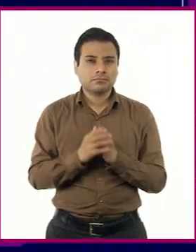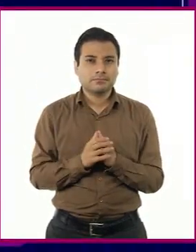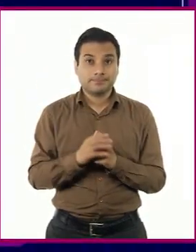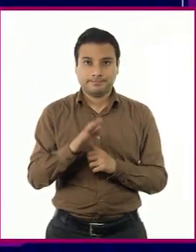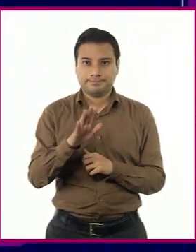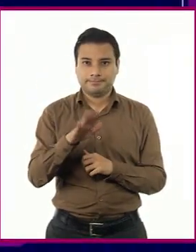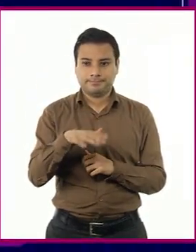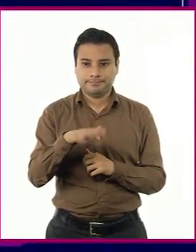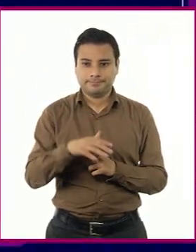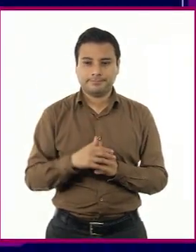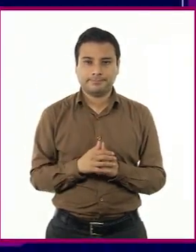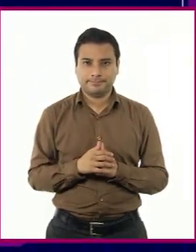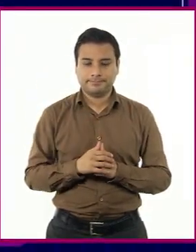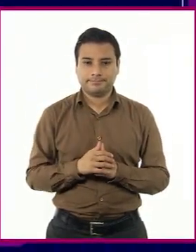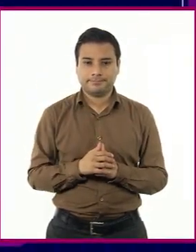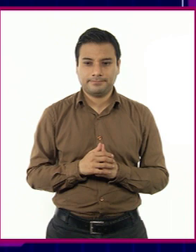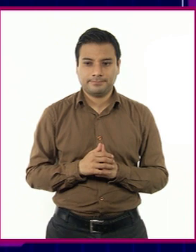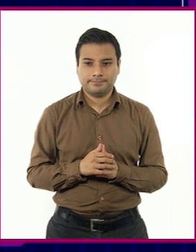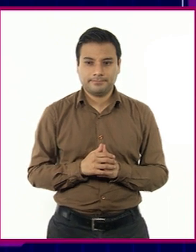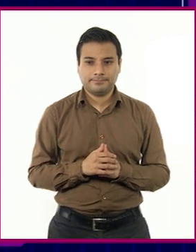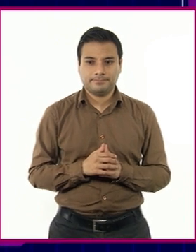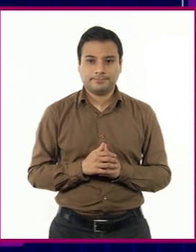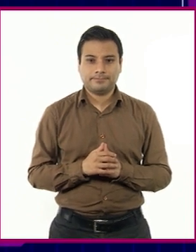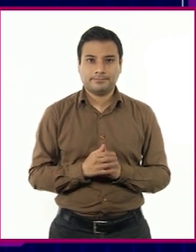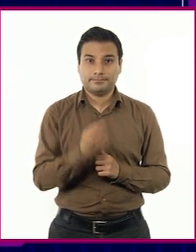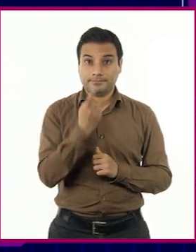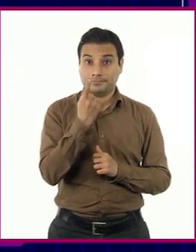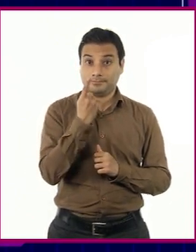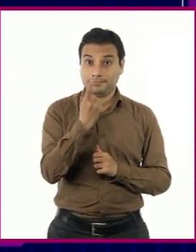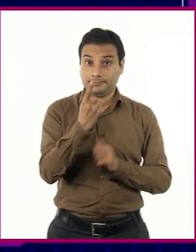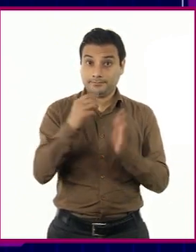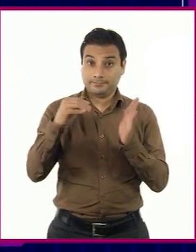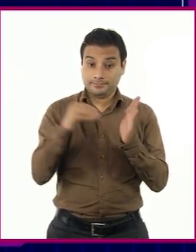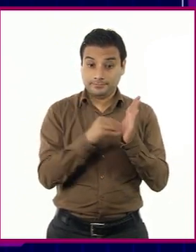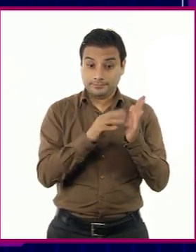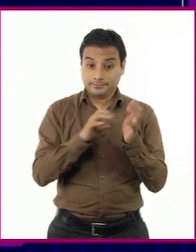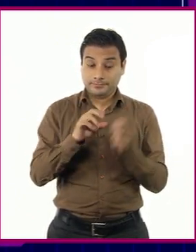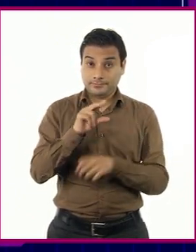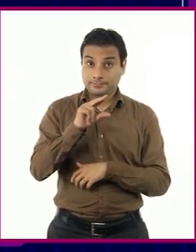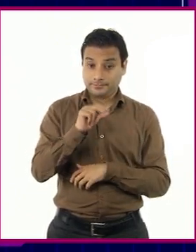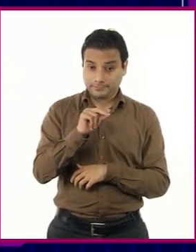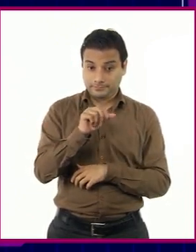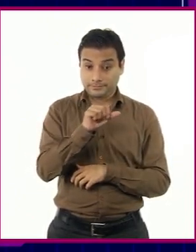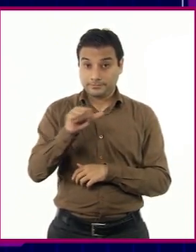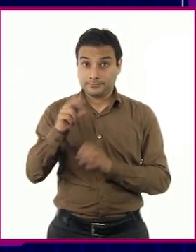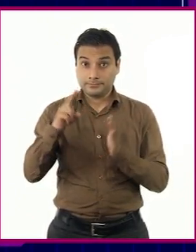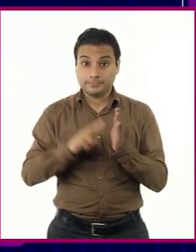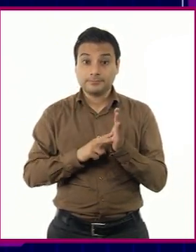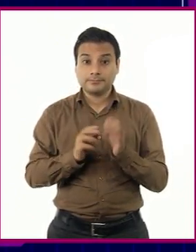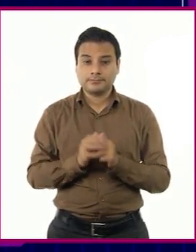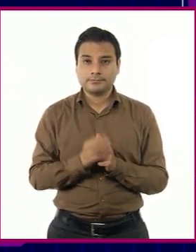Maestra, la media aritmética de la producción de los 80 a la primera década de los 2000 es igual a